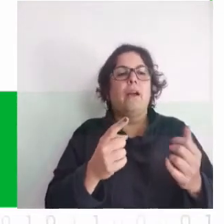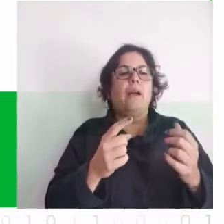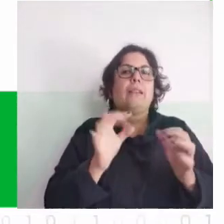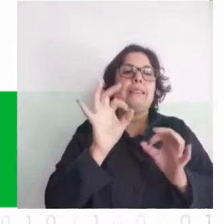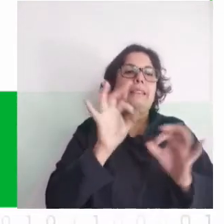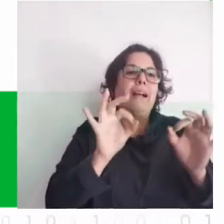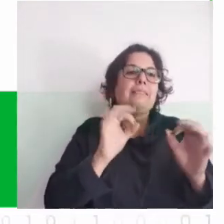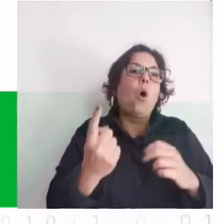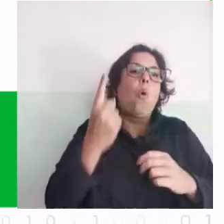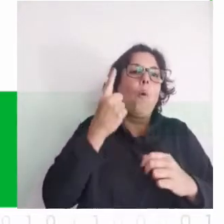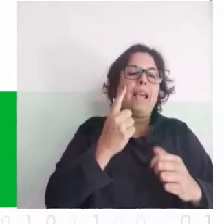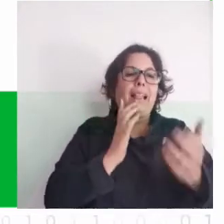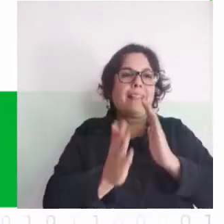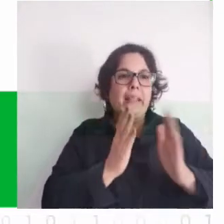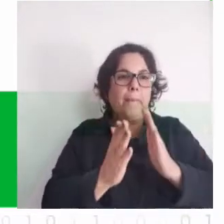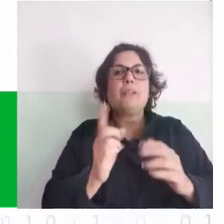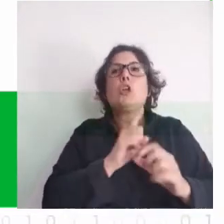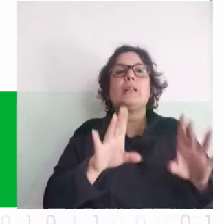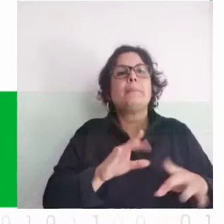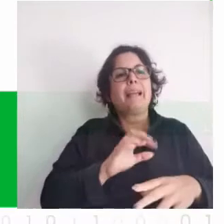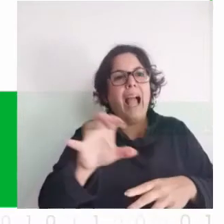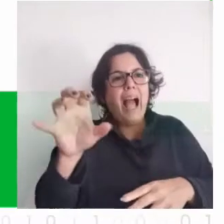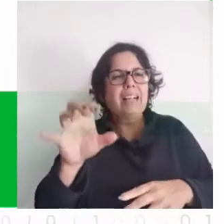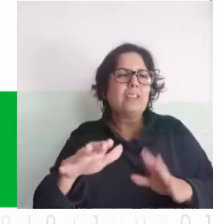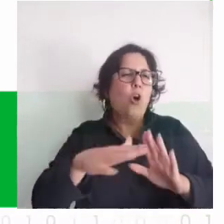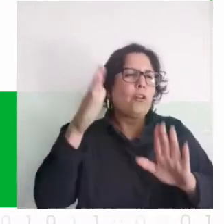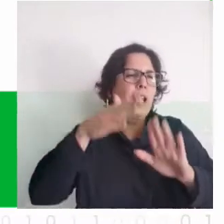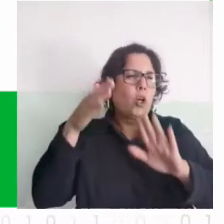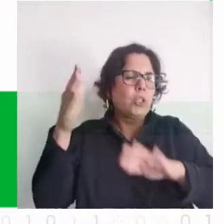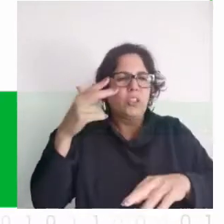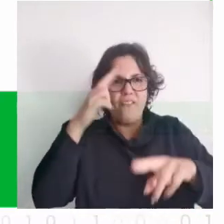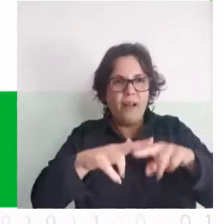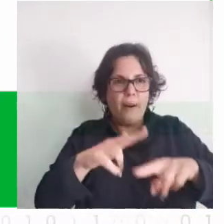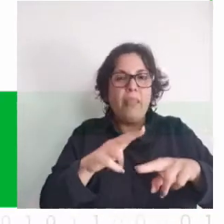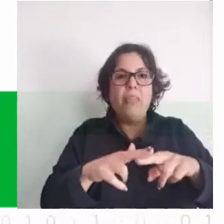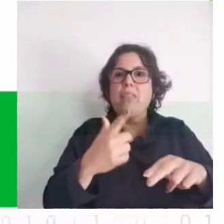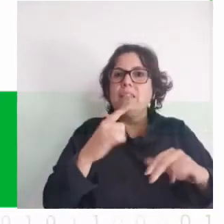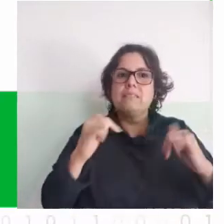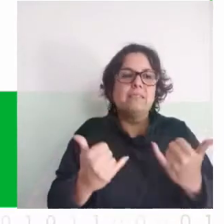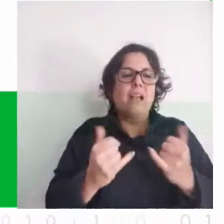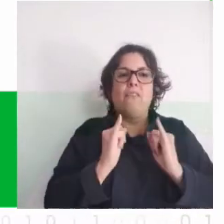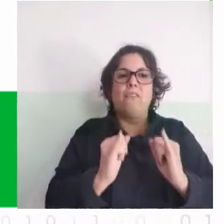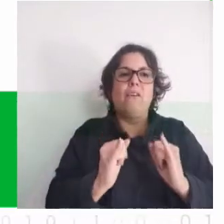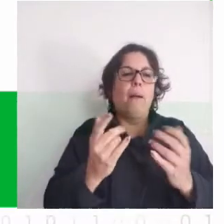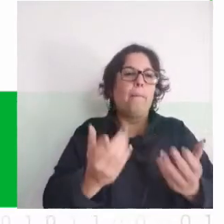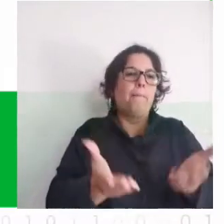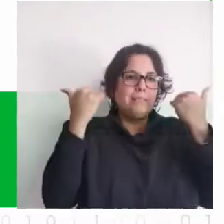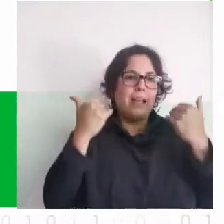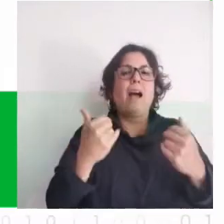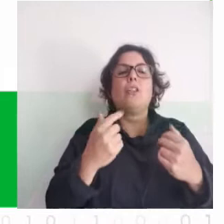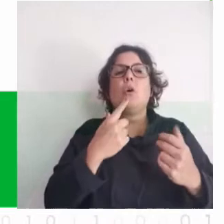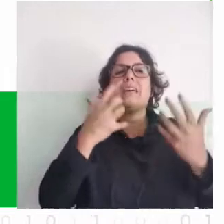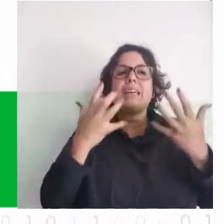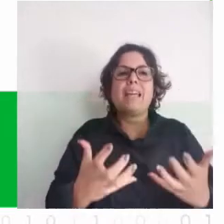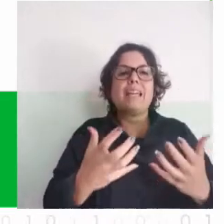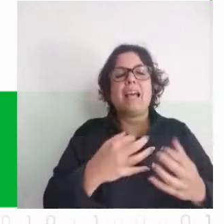al tratamiento, no solo de cáncer, sino de muchas otras enfermedades, es algo que va a quedar en el pasado. Y quería